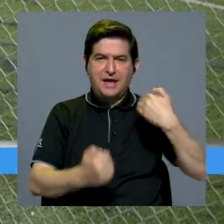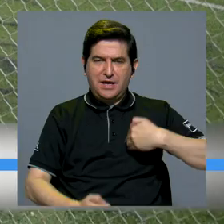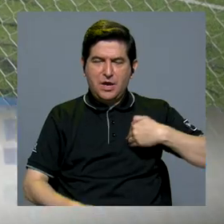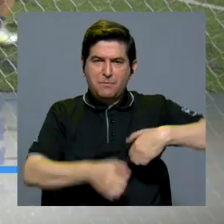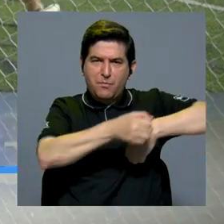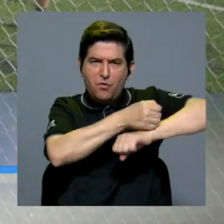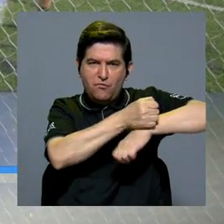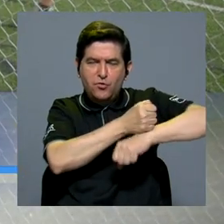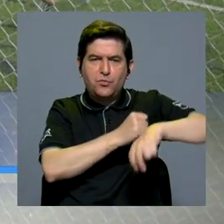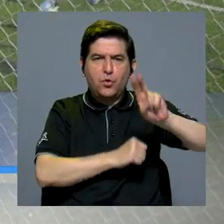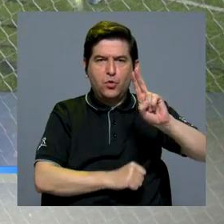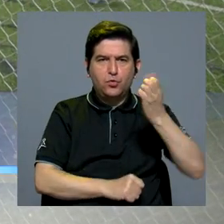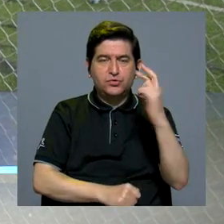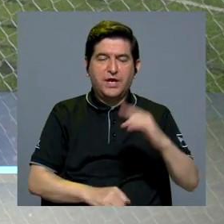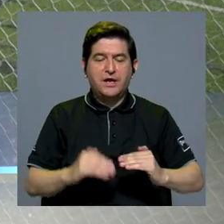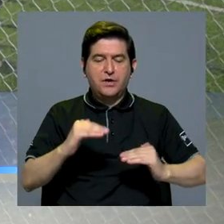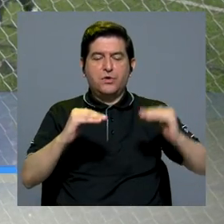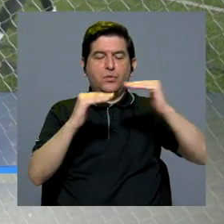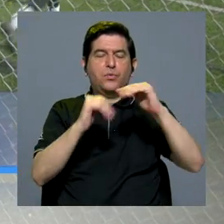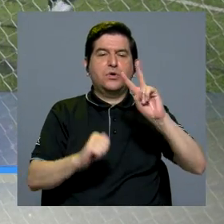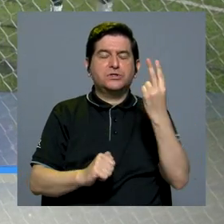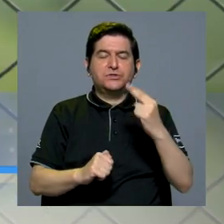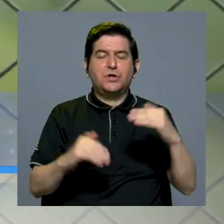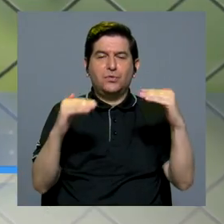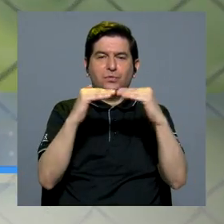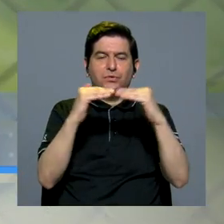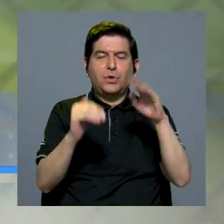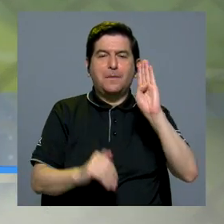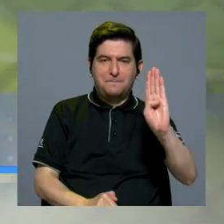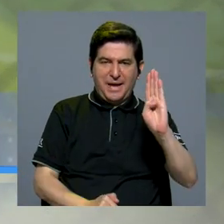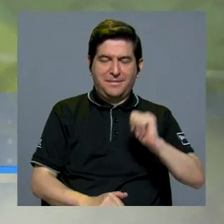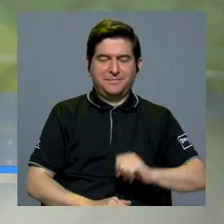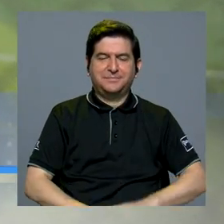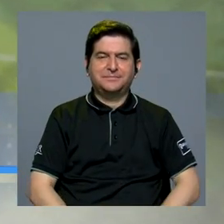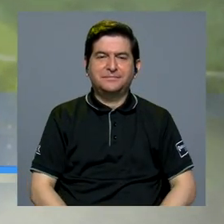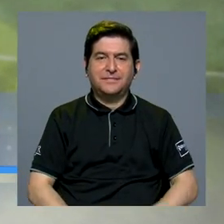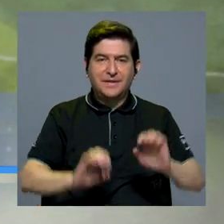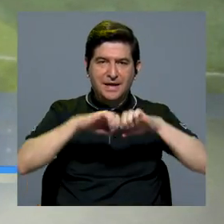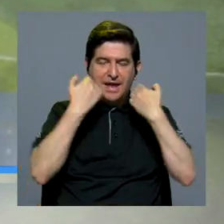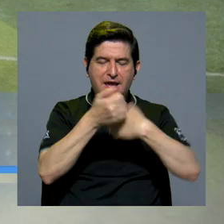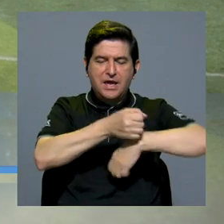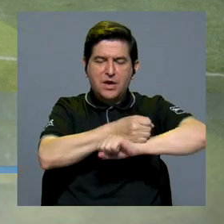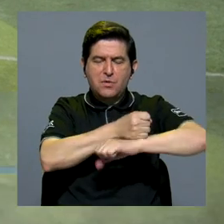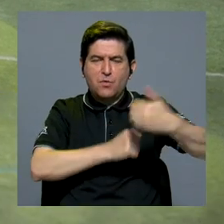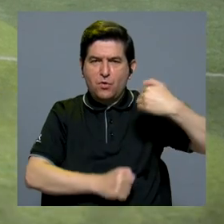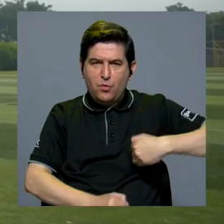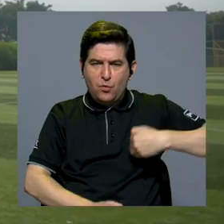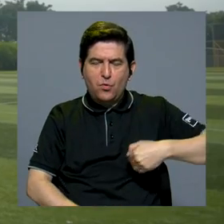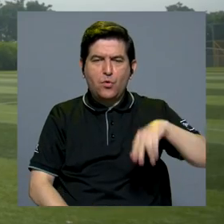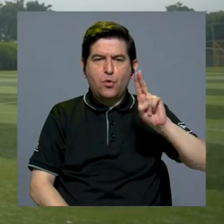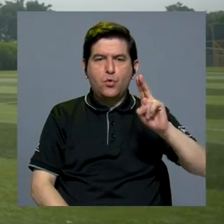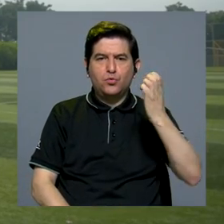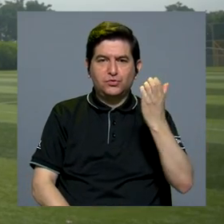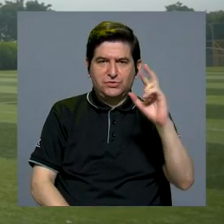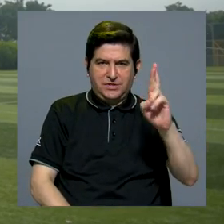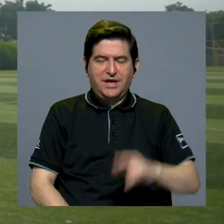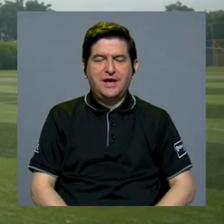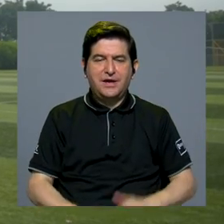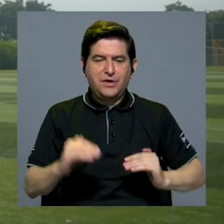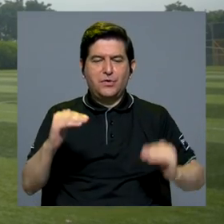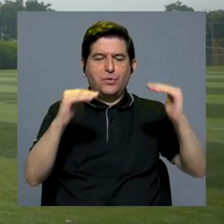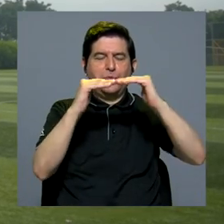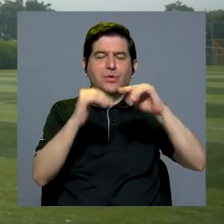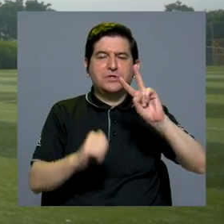El equipo de fútbol masculino de la Universidad de Costa Rica ascendió a la segunda división B. Un largo camino de 26 retadores